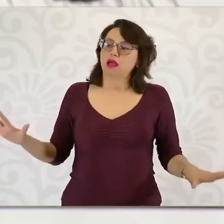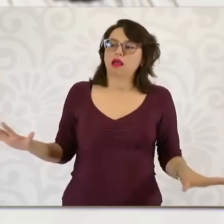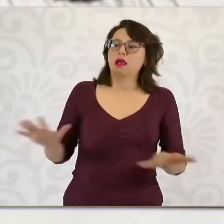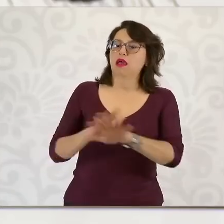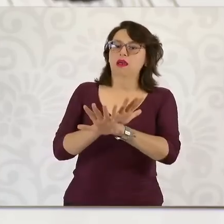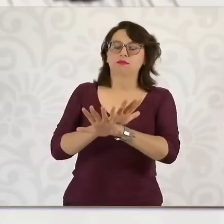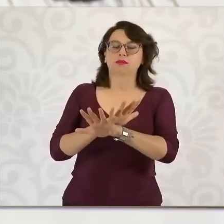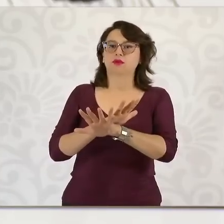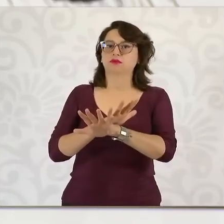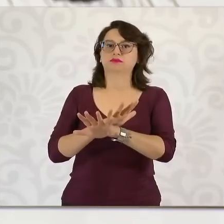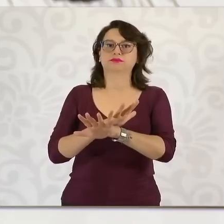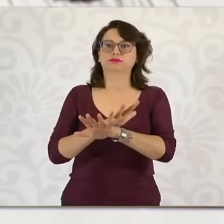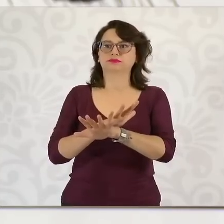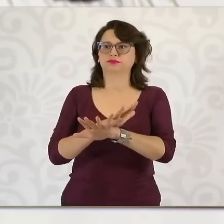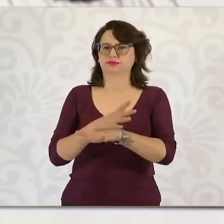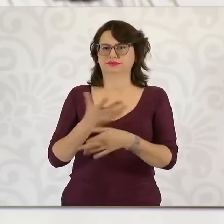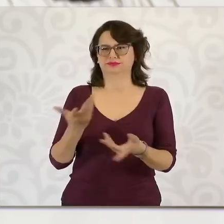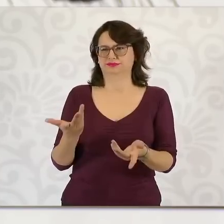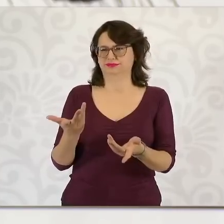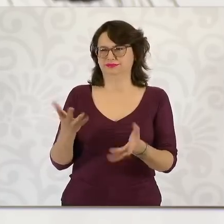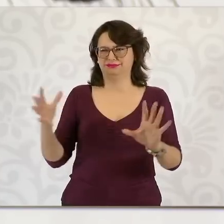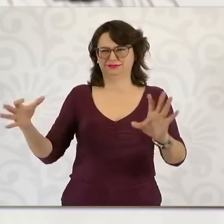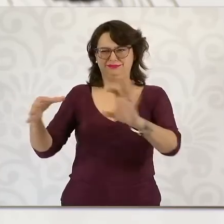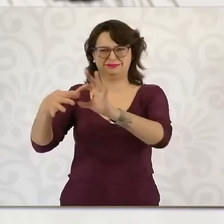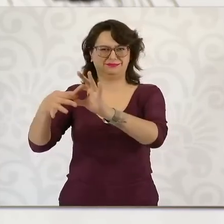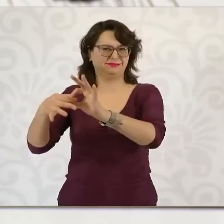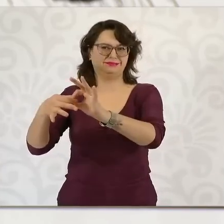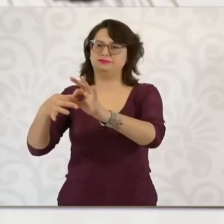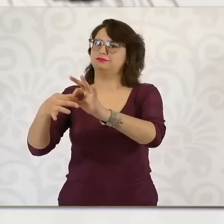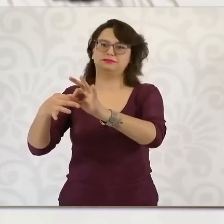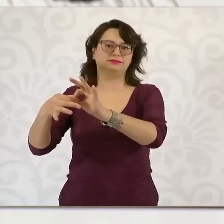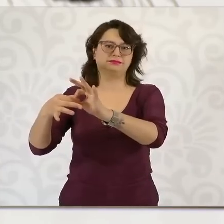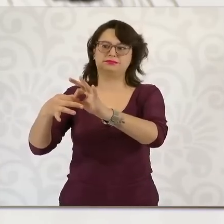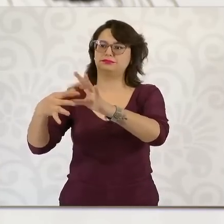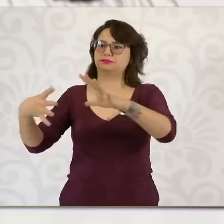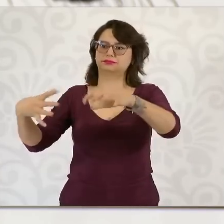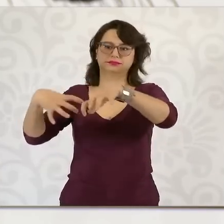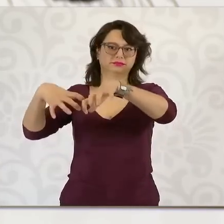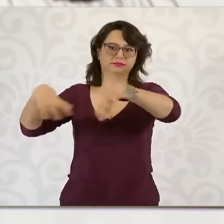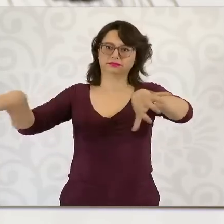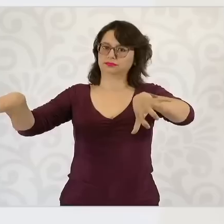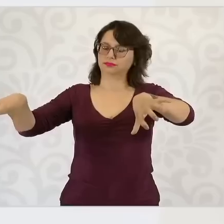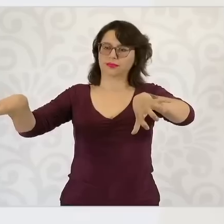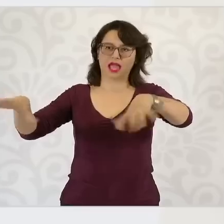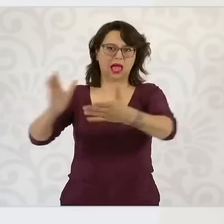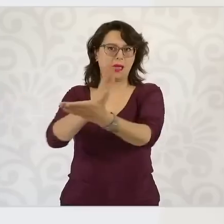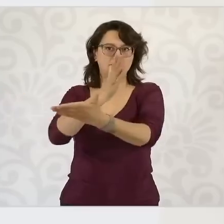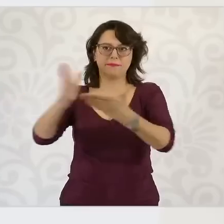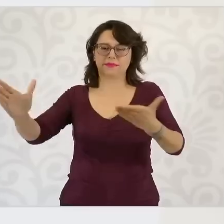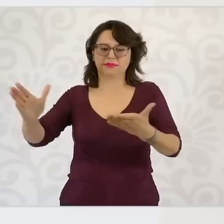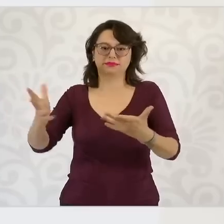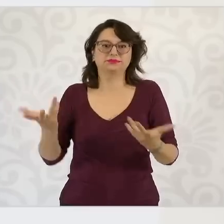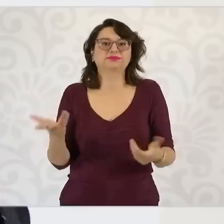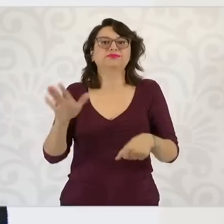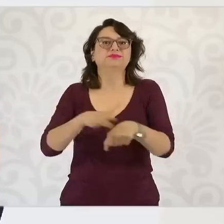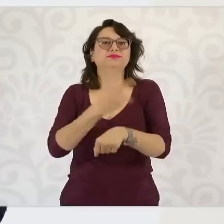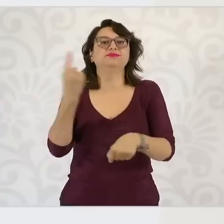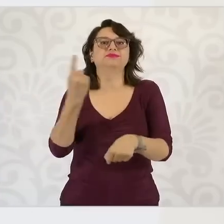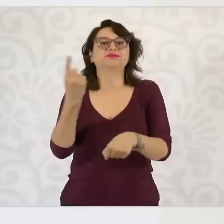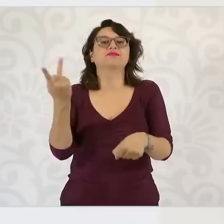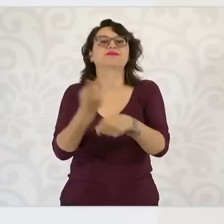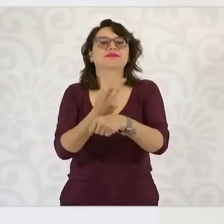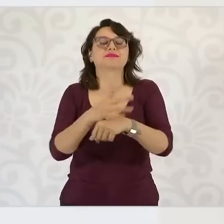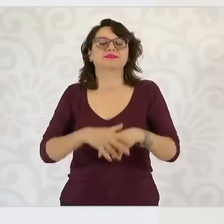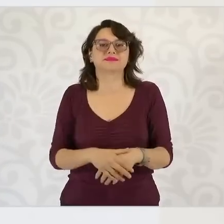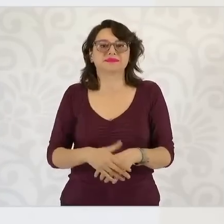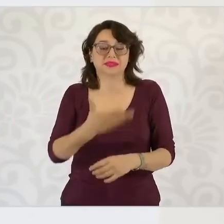sean dos áreas completamente distintas, porque el presidente o la presidenta de la Corte o los ministros pueden tener que